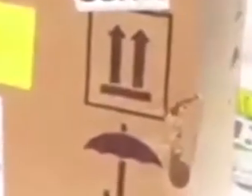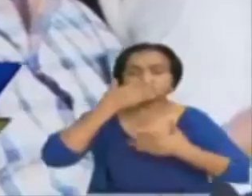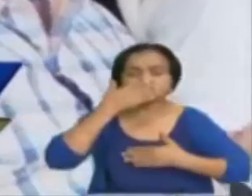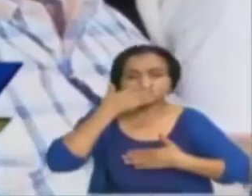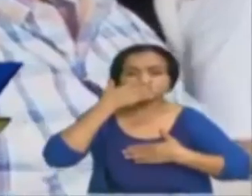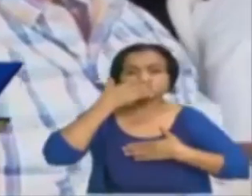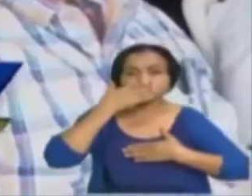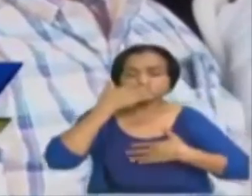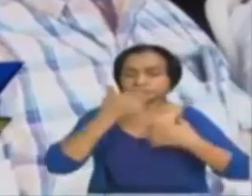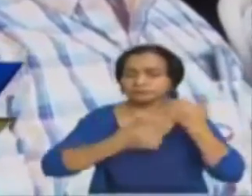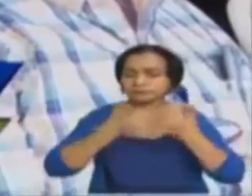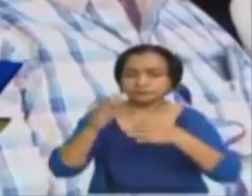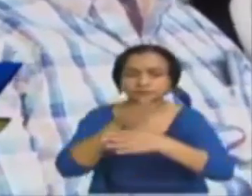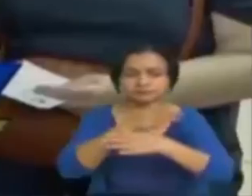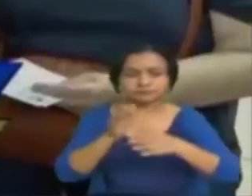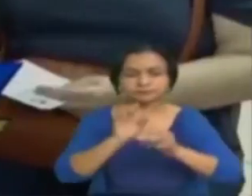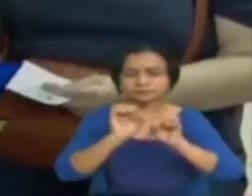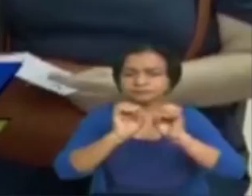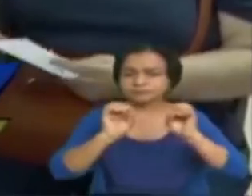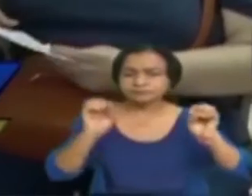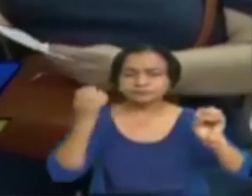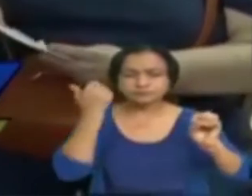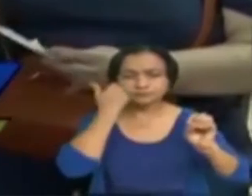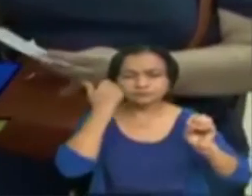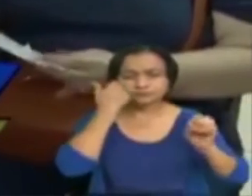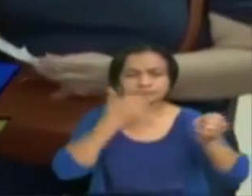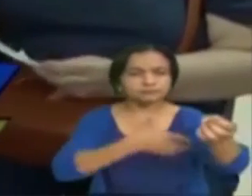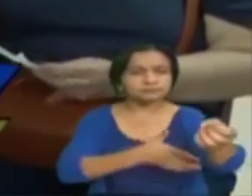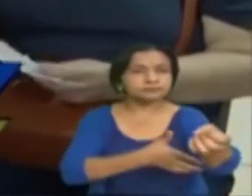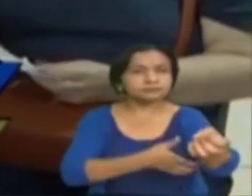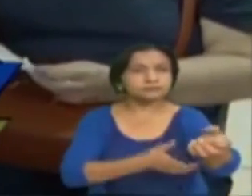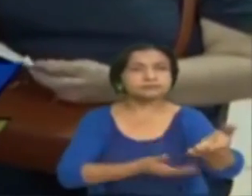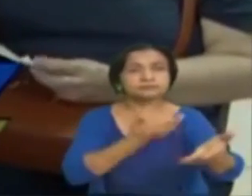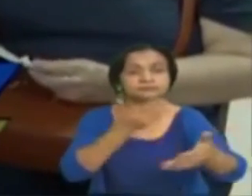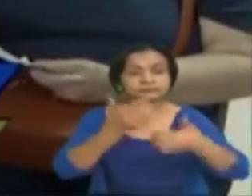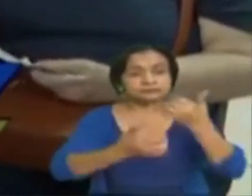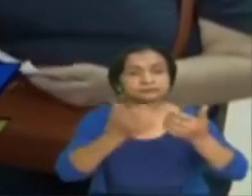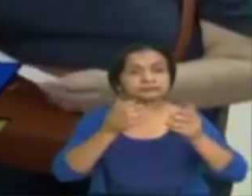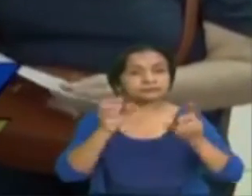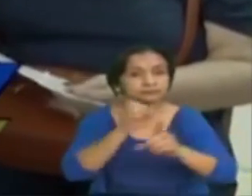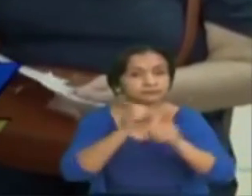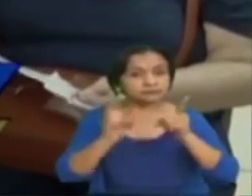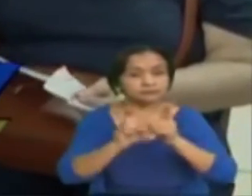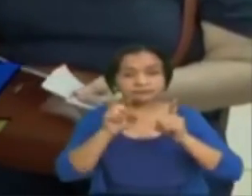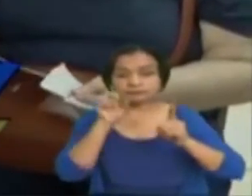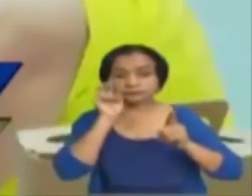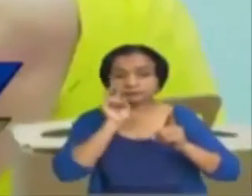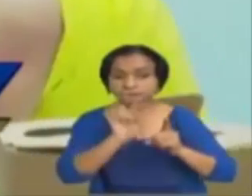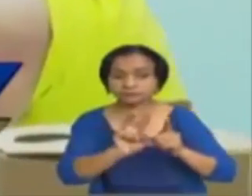de 55 años. Llega este miércoles 26 de mayo a Jinotega. El 16 de mayo, el día de mañana, vamos a